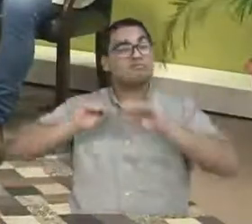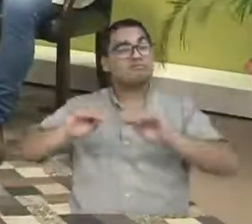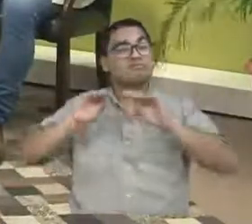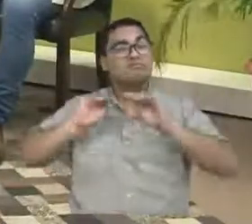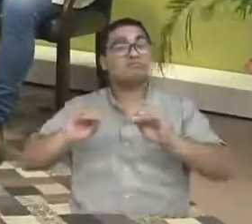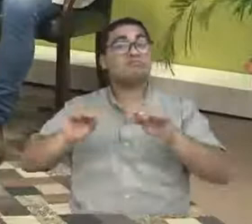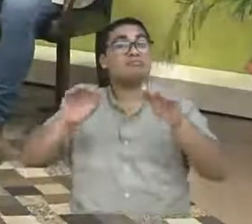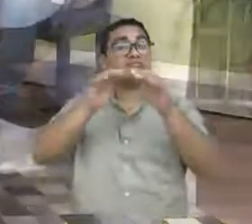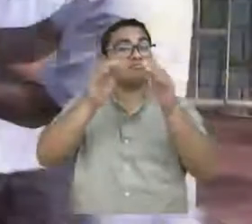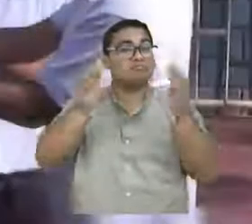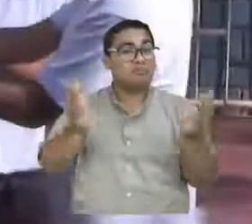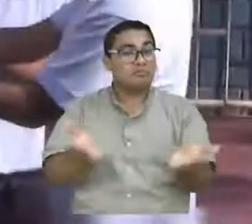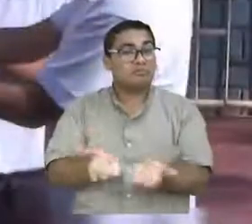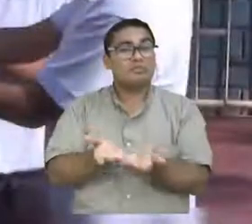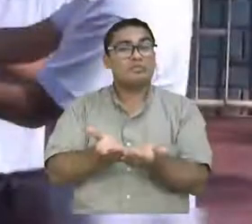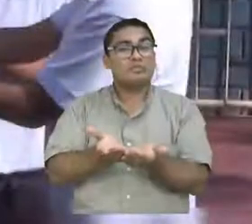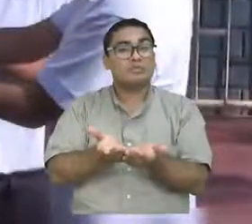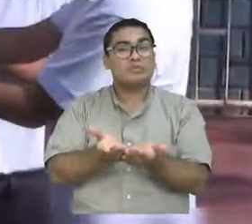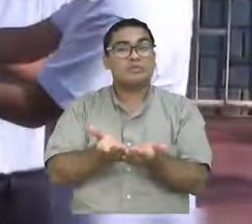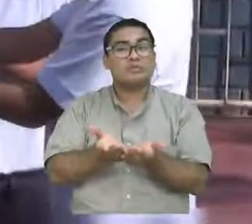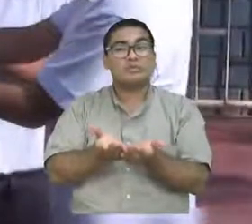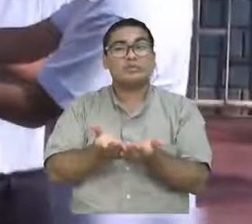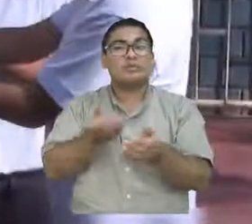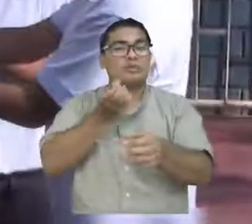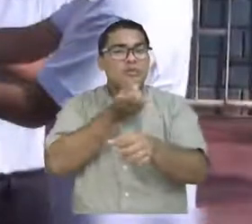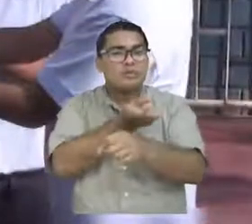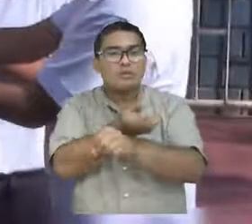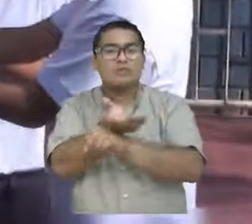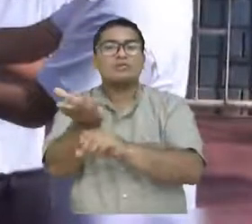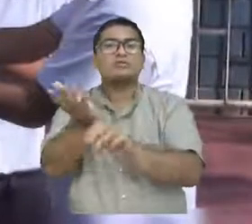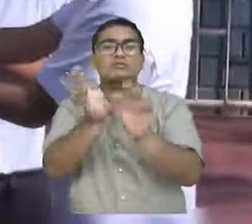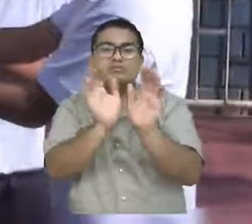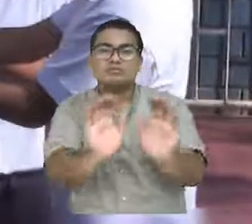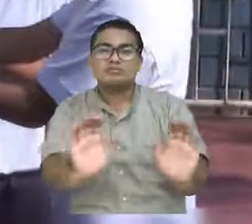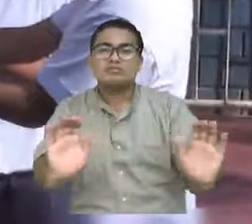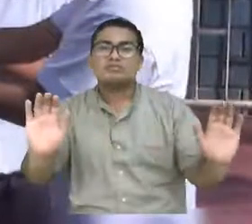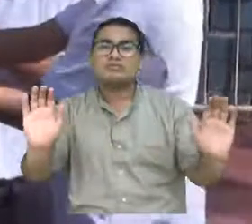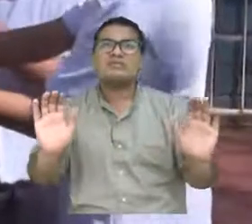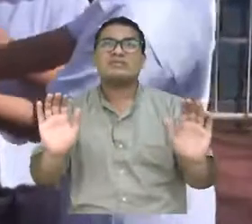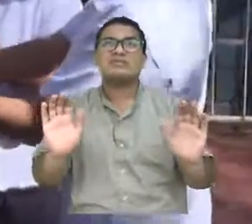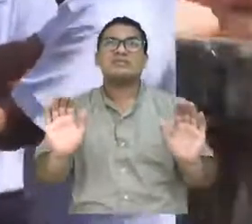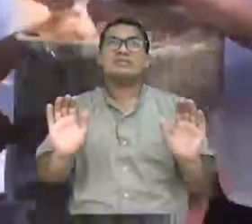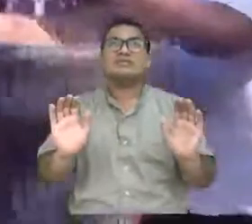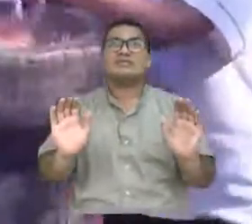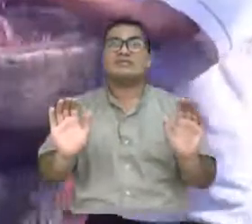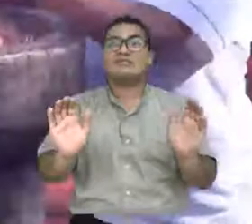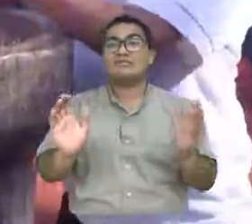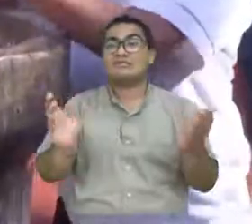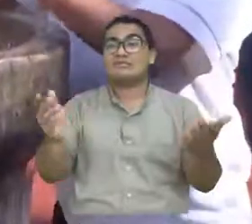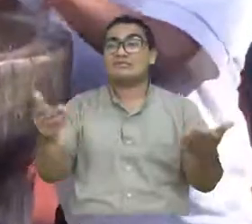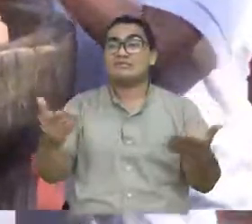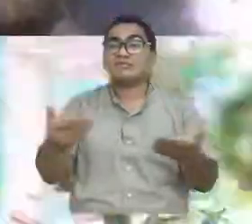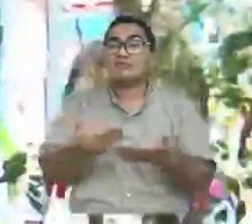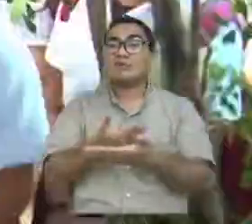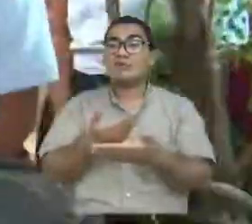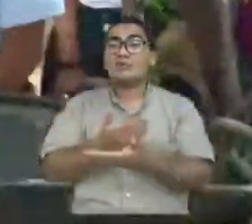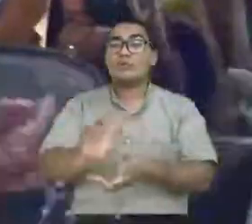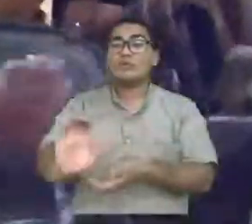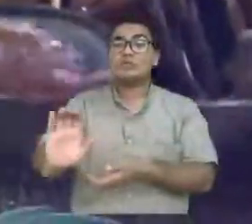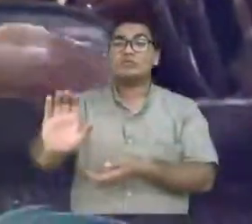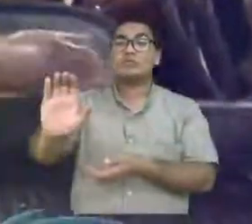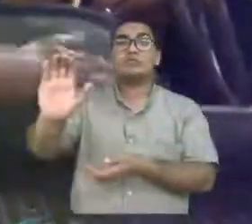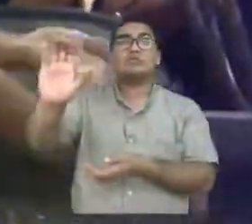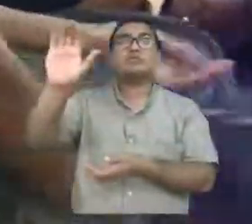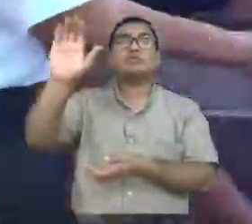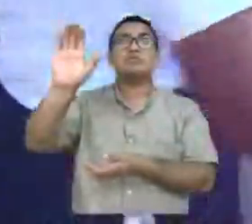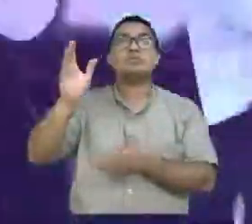en el mundo, ¿qué mensaje le podemos dar a nuestros niños? Pues es una generación que va creciendo,